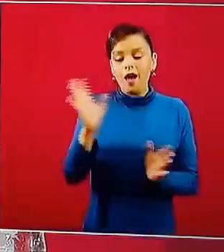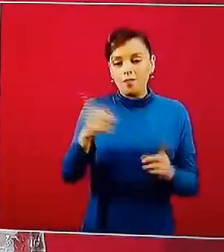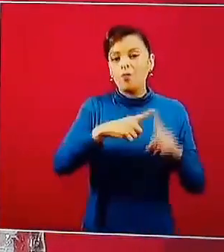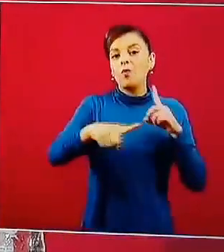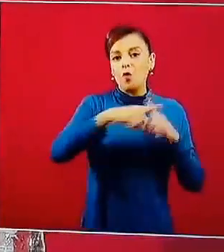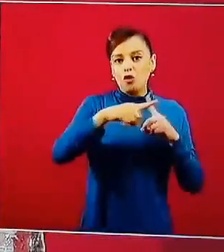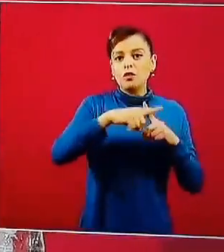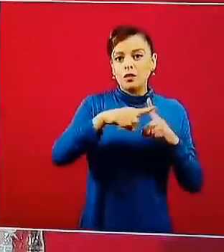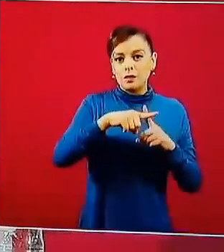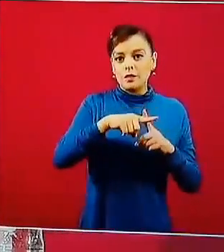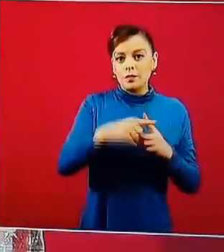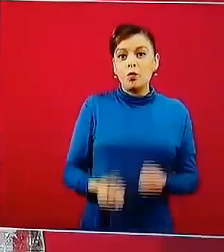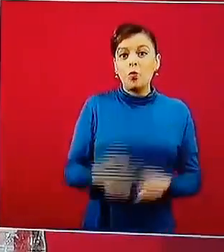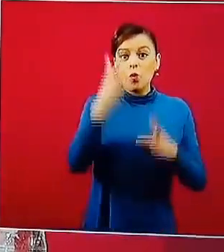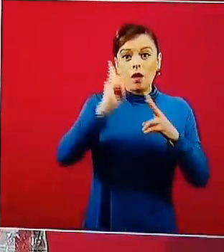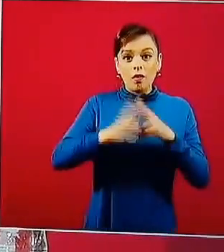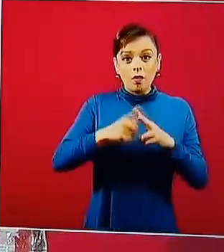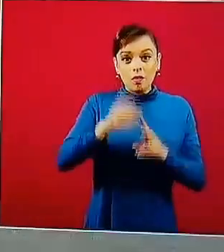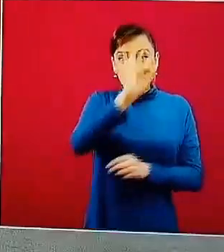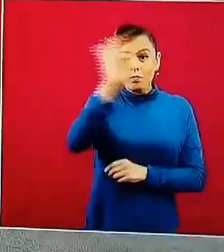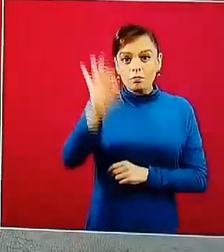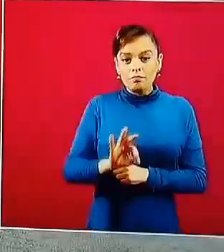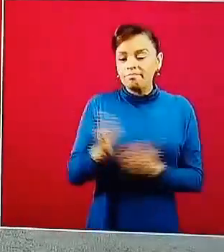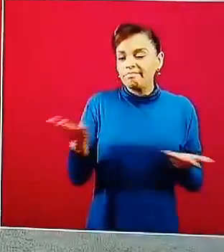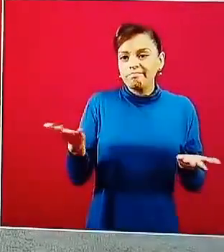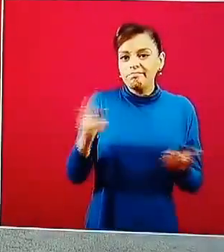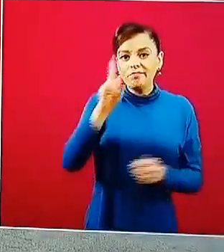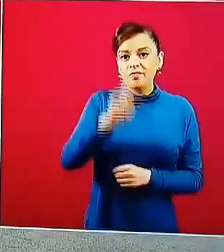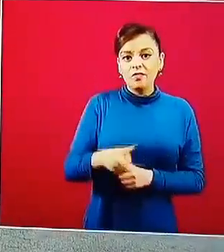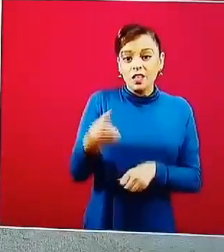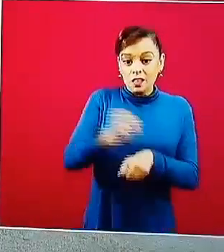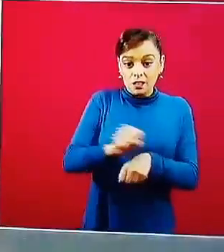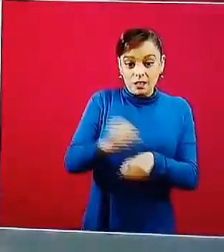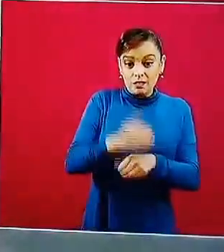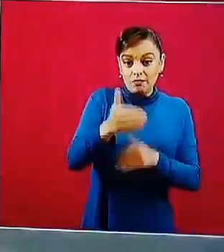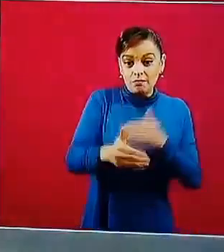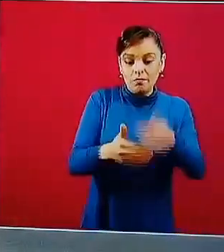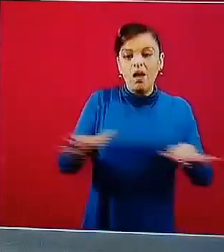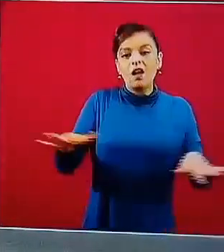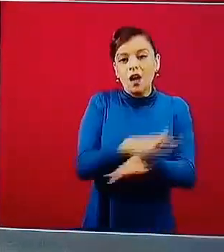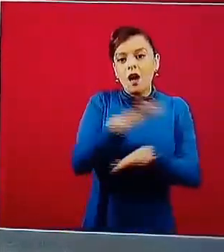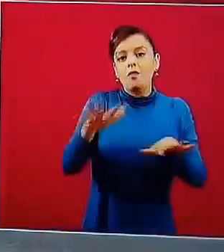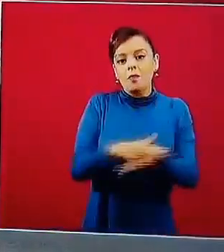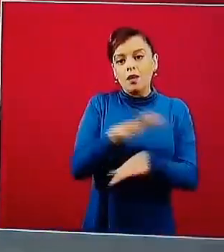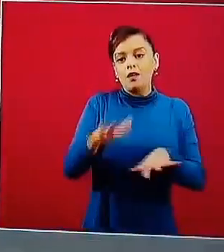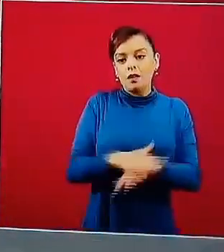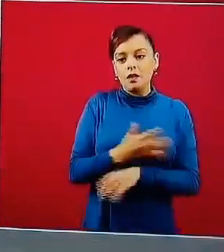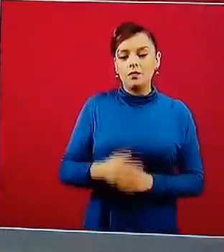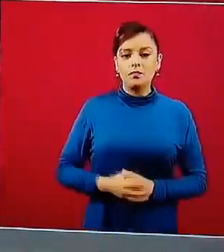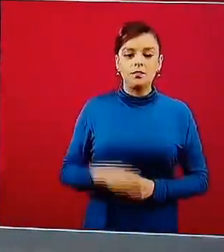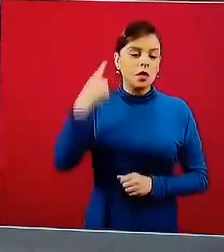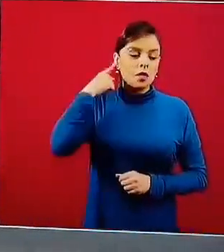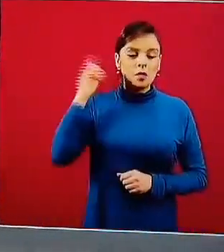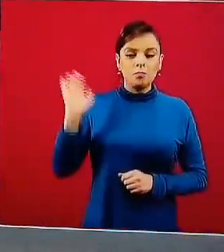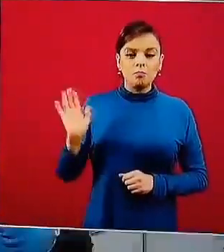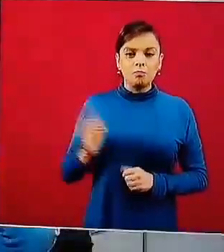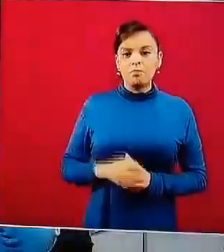un porcentaje que va cambiando semana a semana. Porcentaje de positividad. Yo lo sé, se lo voy a decir en a